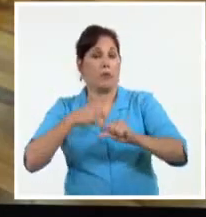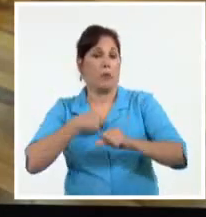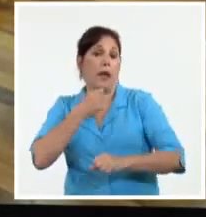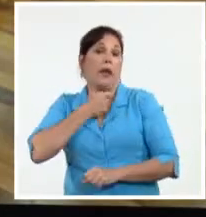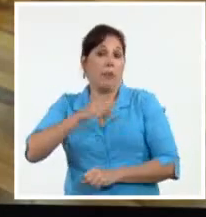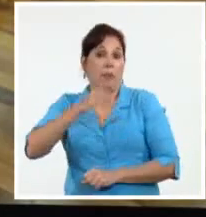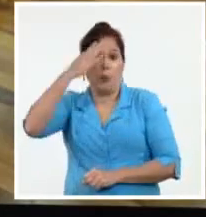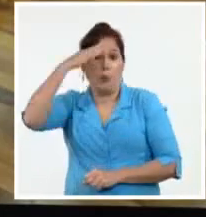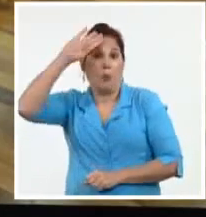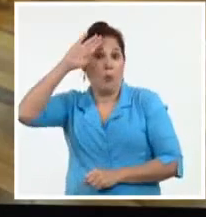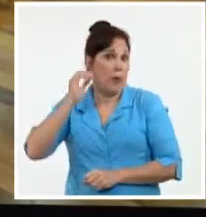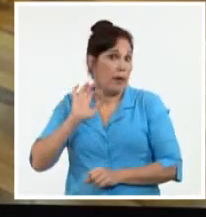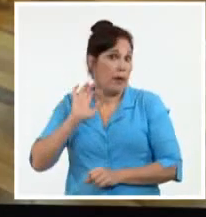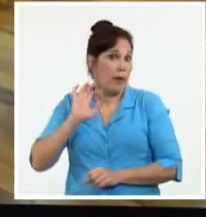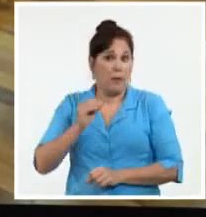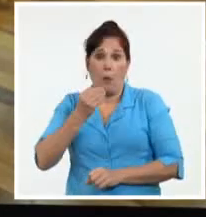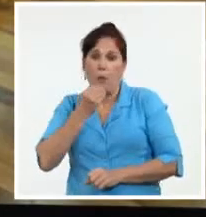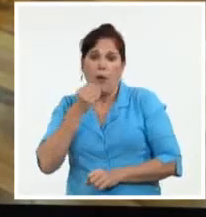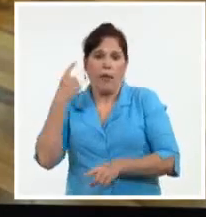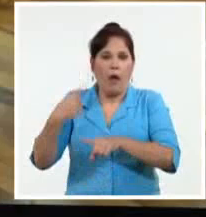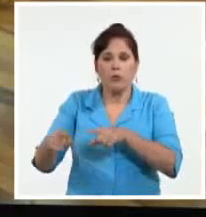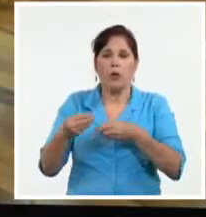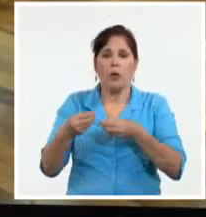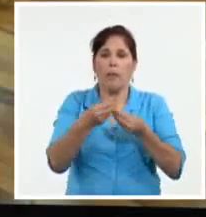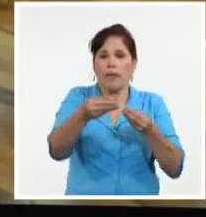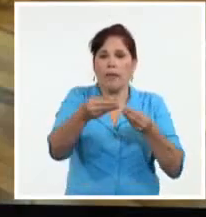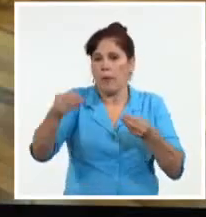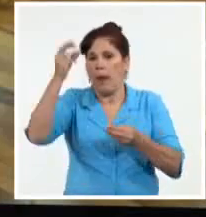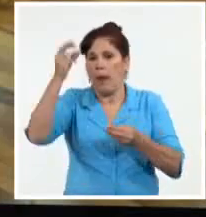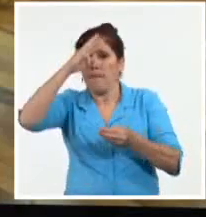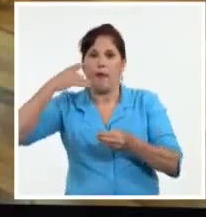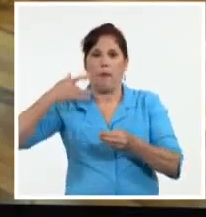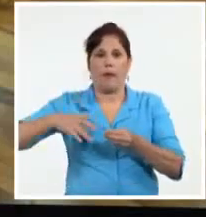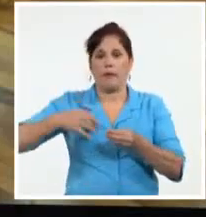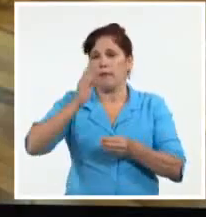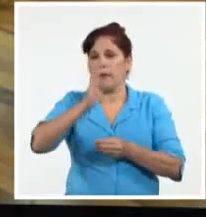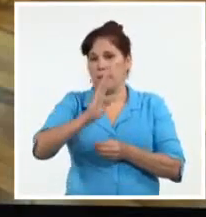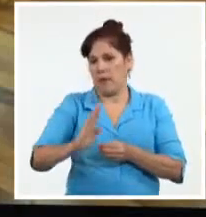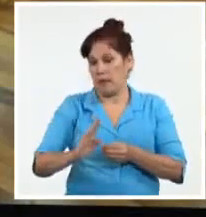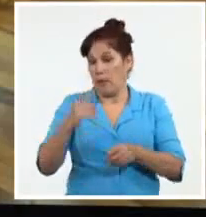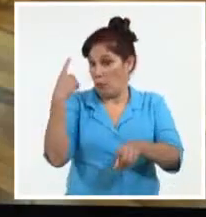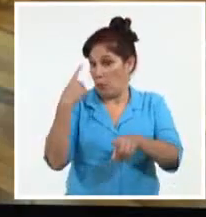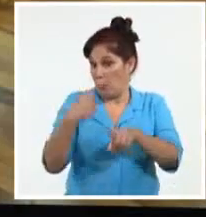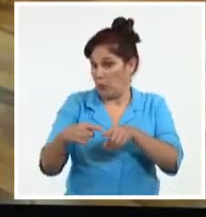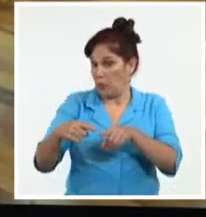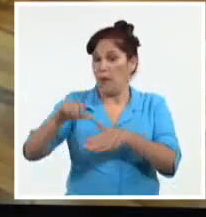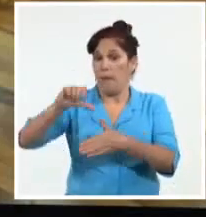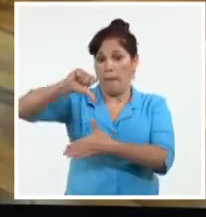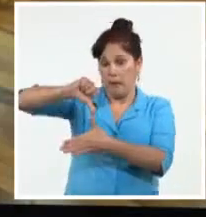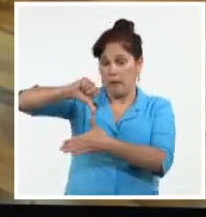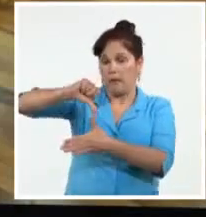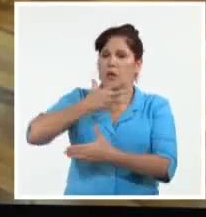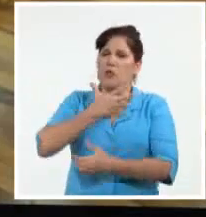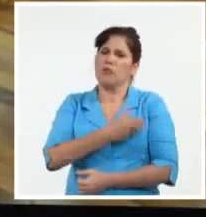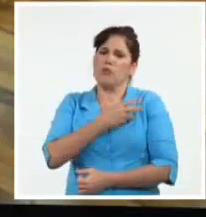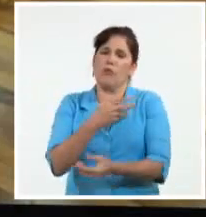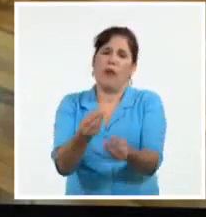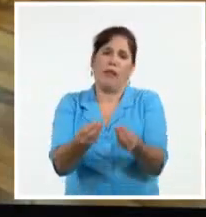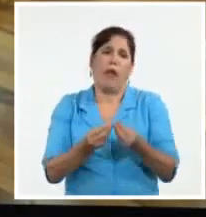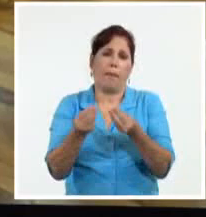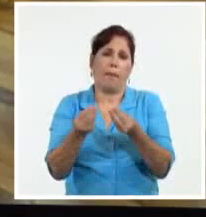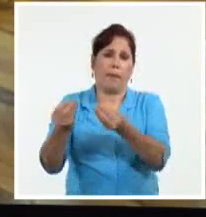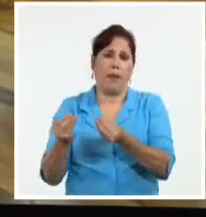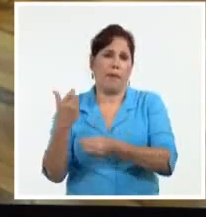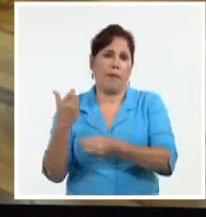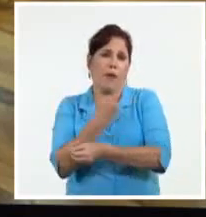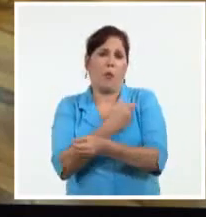Cuba, países con infraestructura a distribuirlos, México, Argentina, Brasil. Ya la región sufrió esperando por donaciones de vacunas que